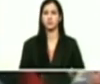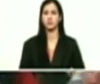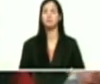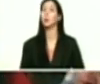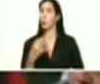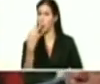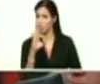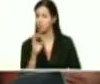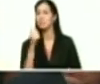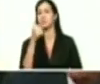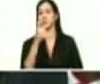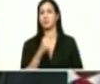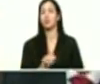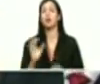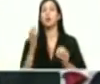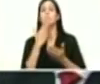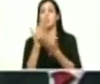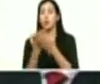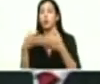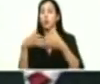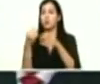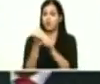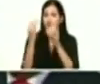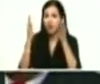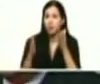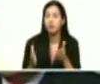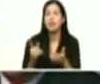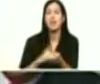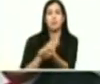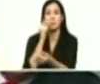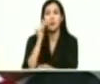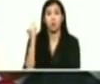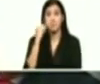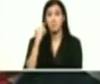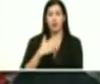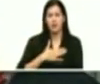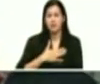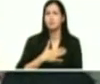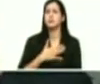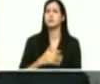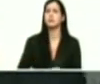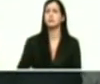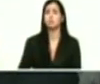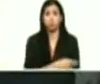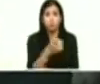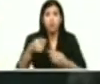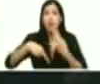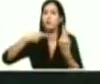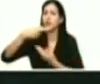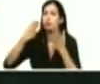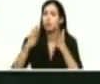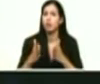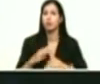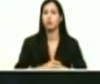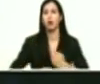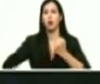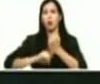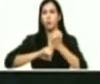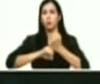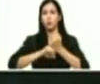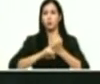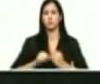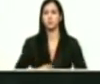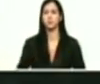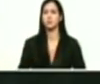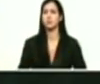correcto le pido a la clase obrera a mis hermanos y hermanas bueno en revolución apoyar activamente